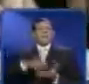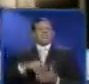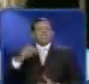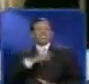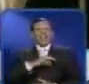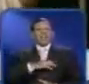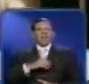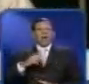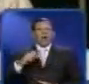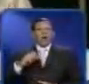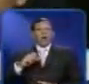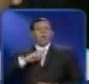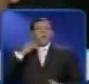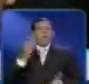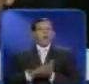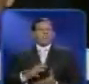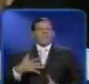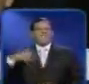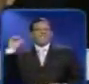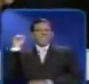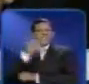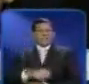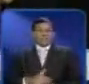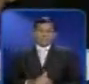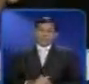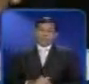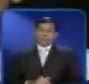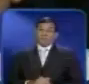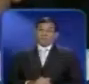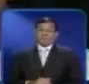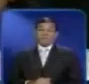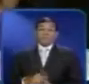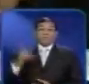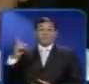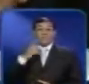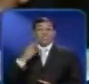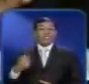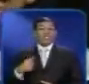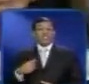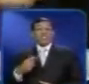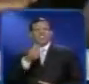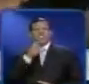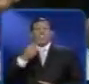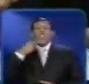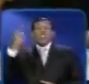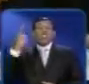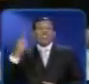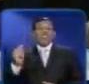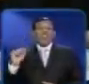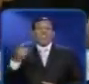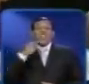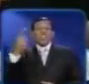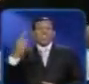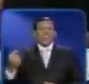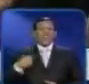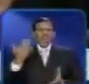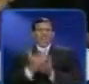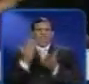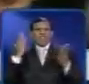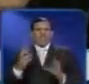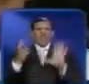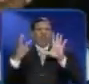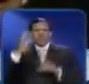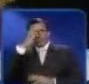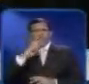o muerte Porque yo desde los 8 años estoy en la política y dice Quién dice que un estudiante de